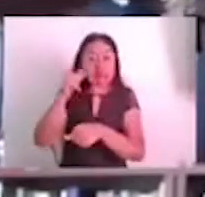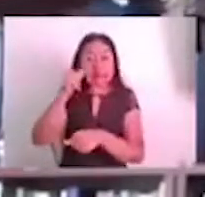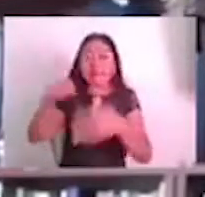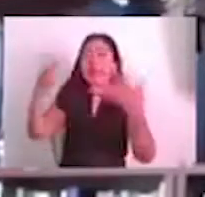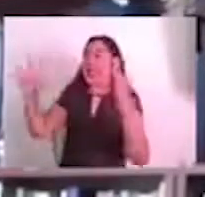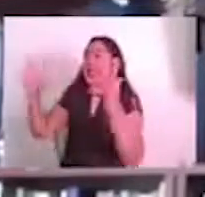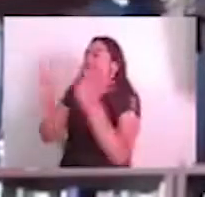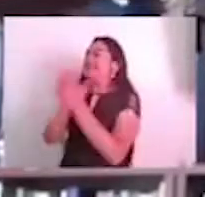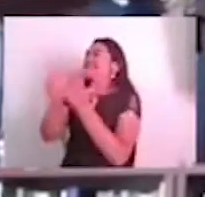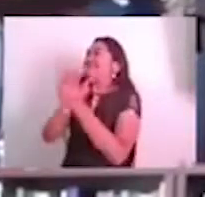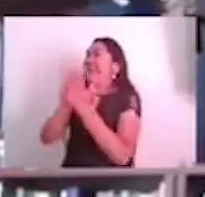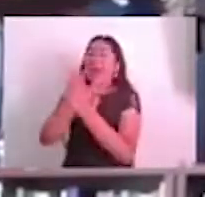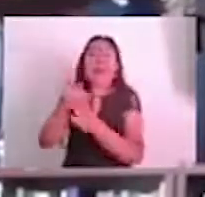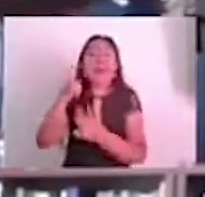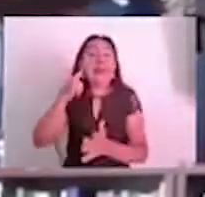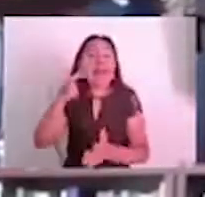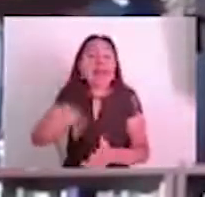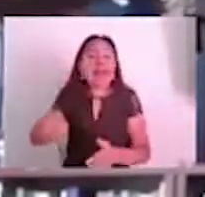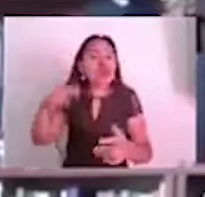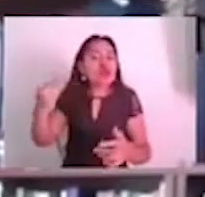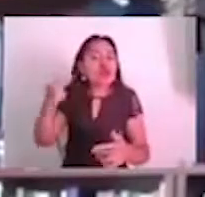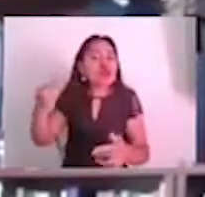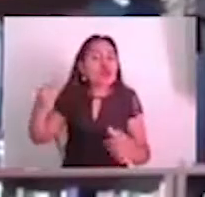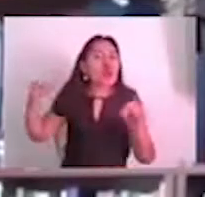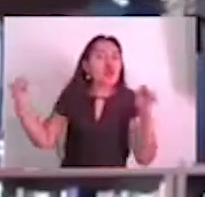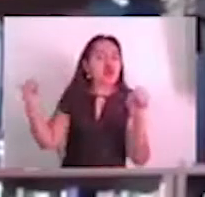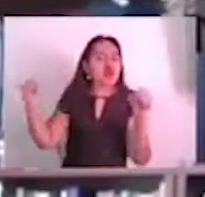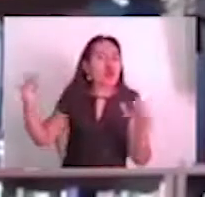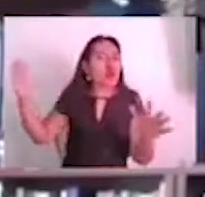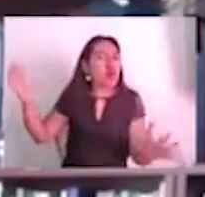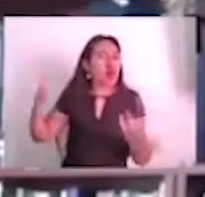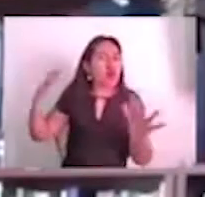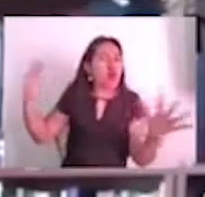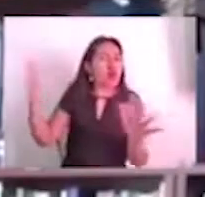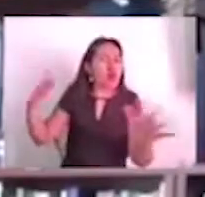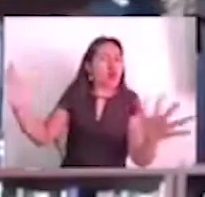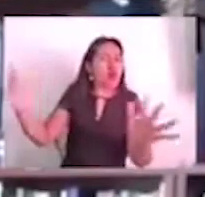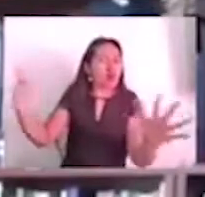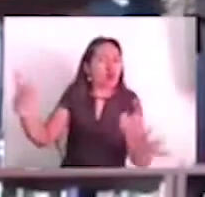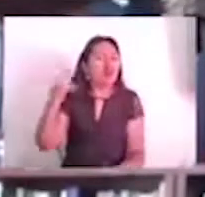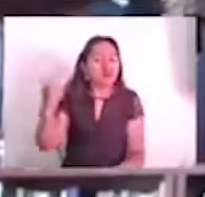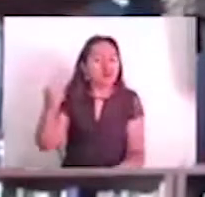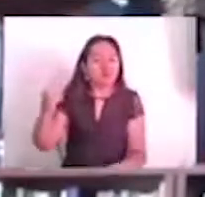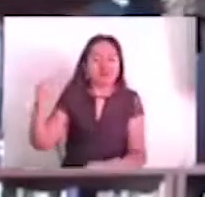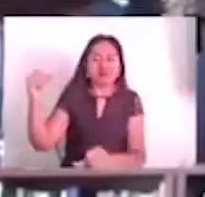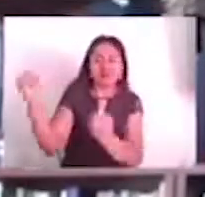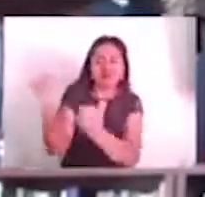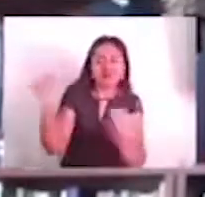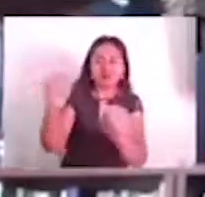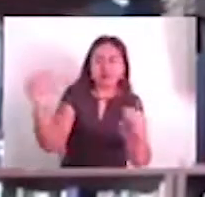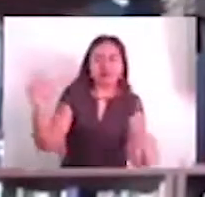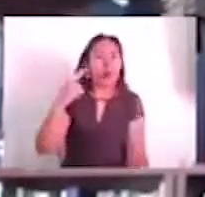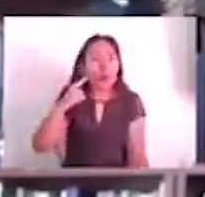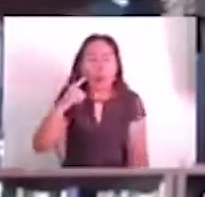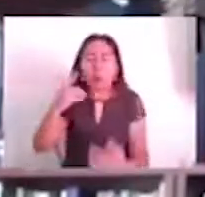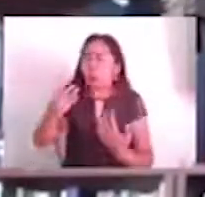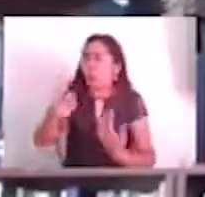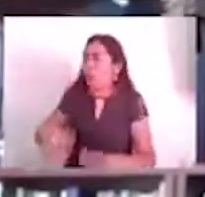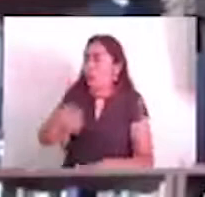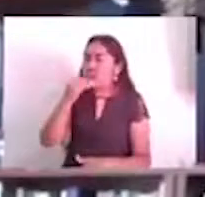haga rebotar el sonido, que eso pasa en muchos lugares que tienen ese efecto. Pero bueno, ver